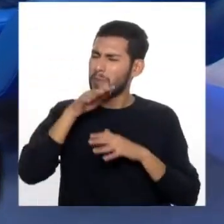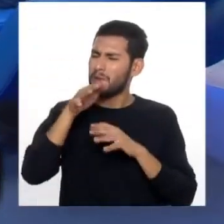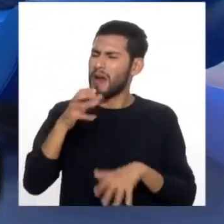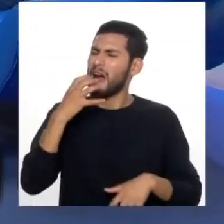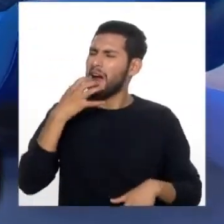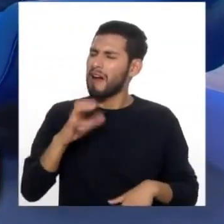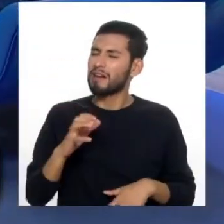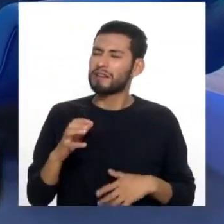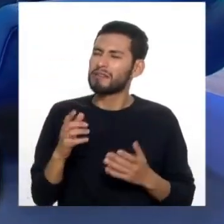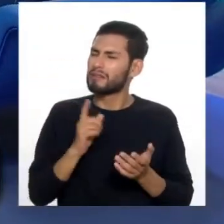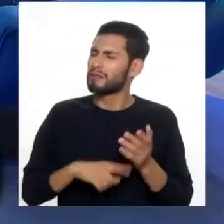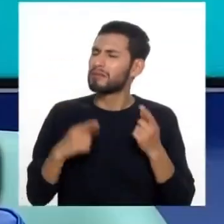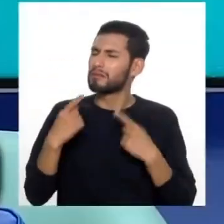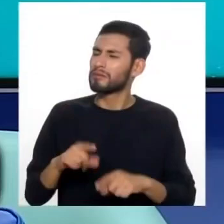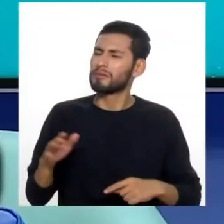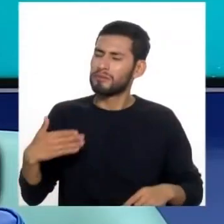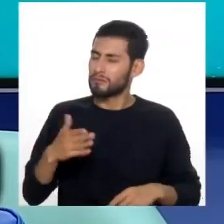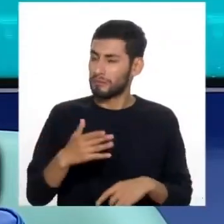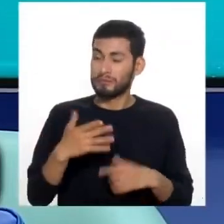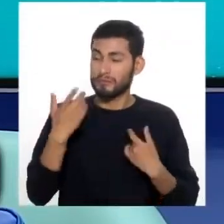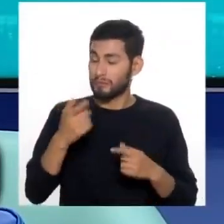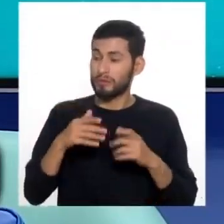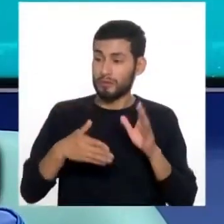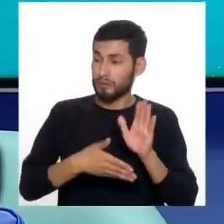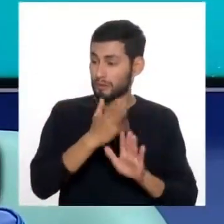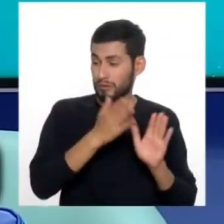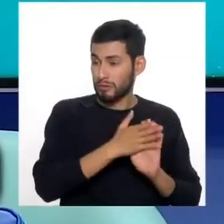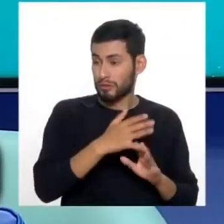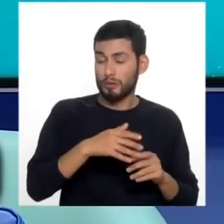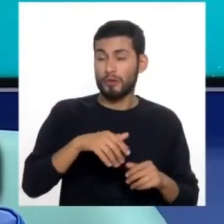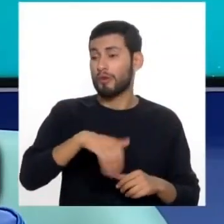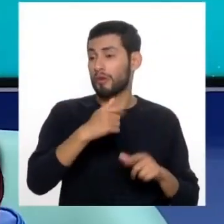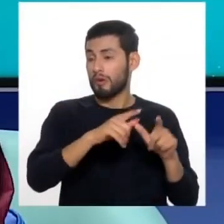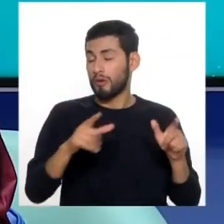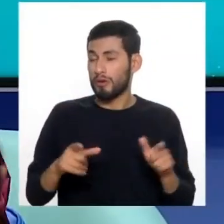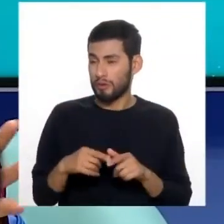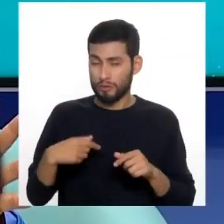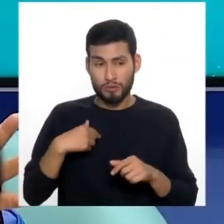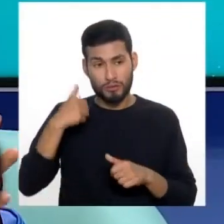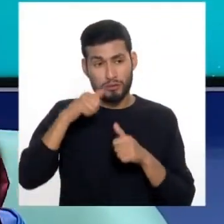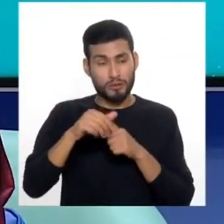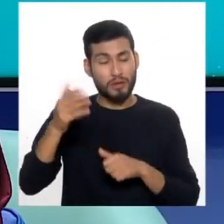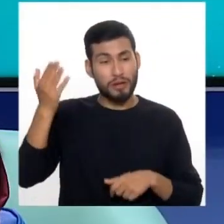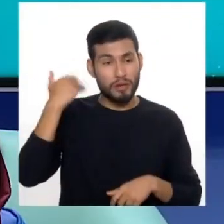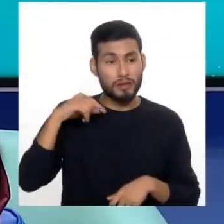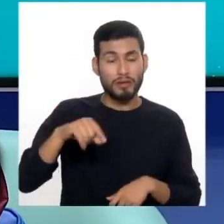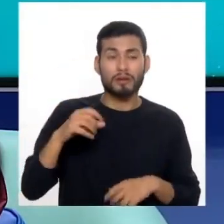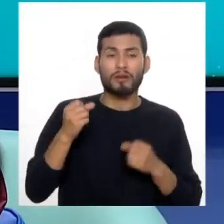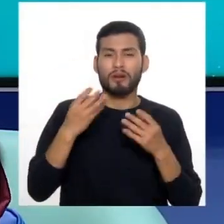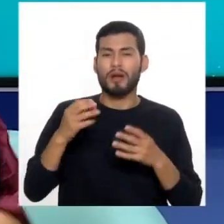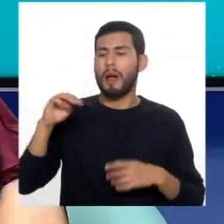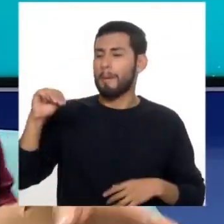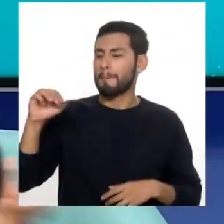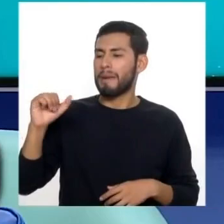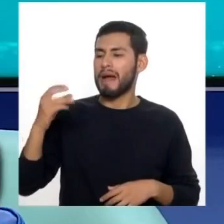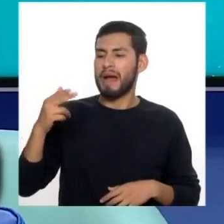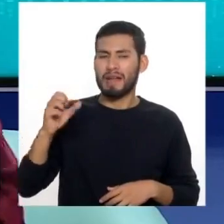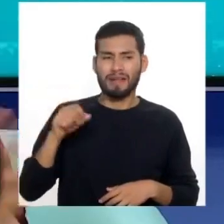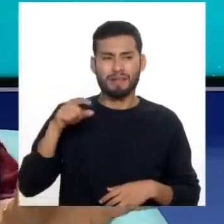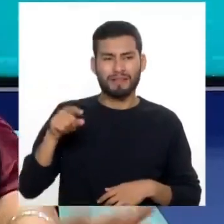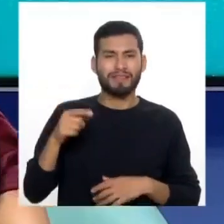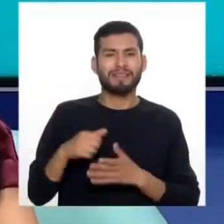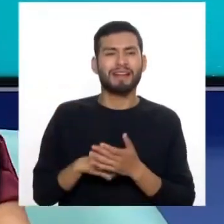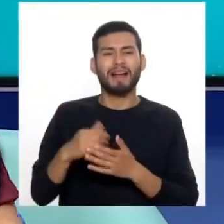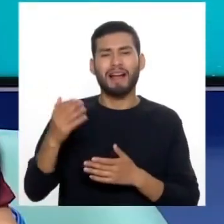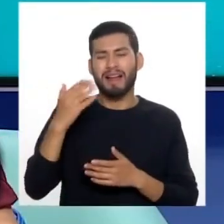caliente, ¿qué va a pasar con nuestros peces? ¿Van a migrar? ¿Van a salir otras especies? Yo me acuerdo cuando era niña, por ejemplo, existían muchas machas, ¿no? Ah. El picante